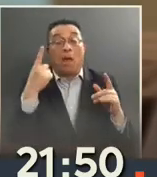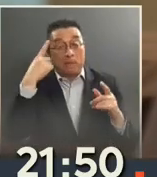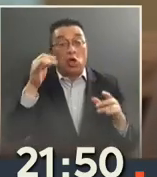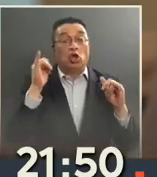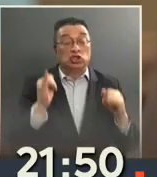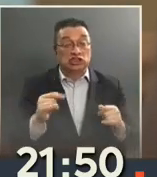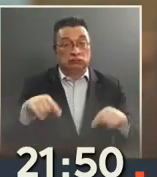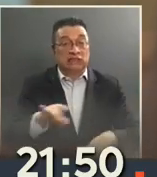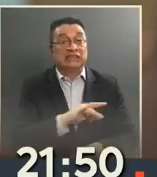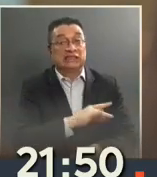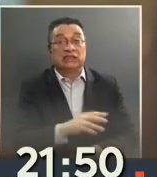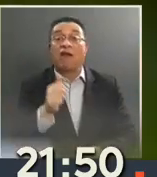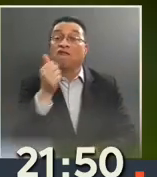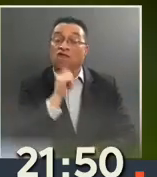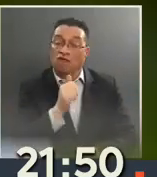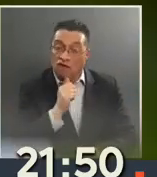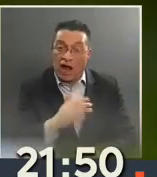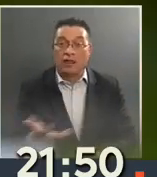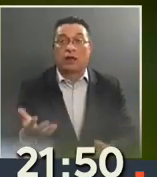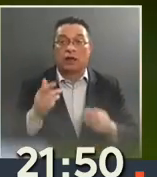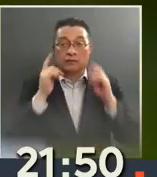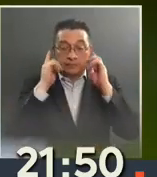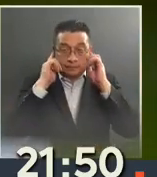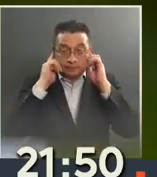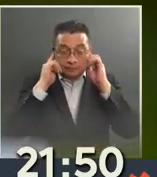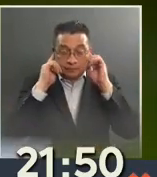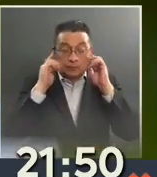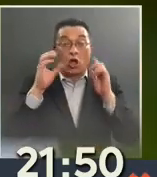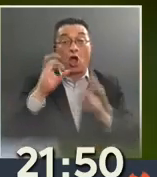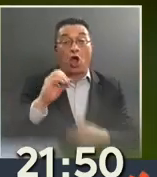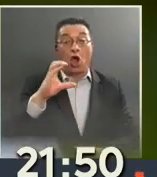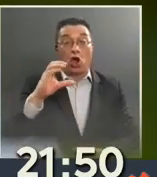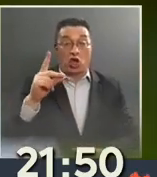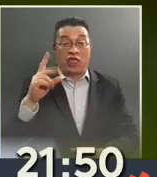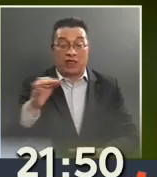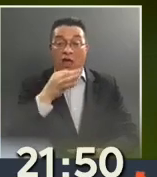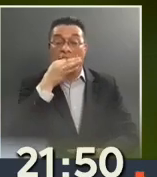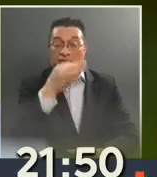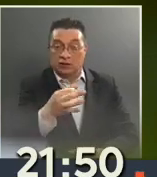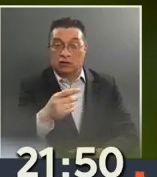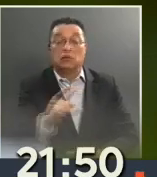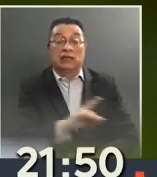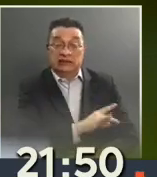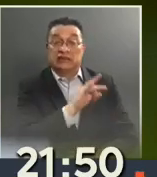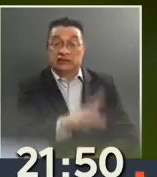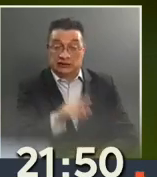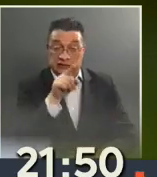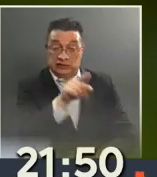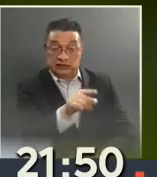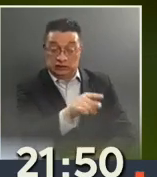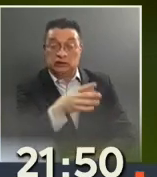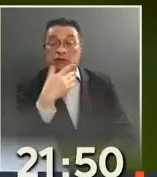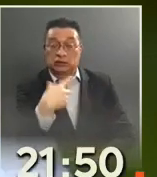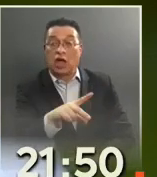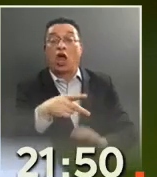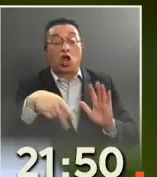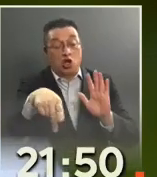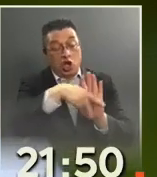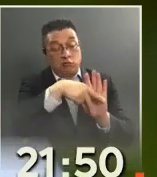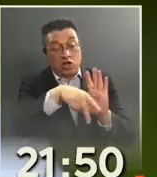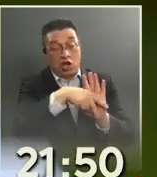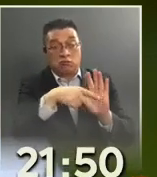no ha hecho. La OECD estableció en un informe que Chile presenta normativa de